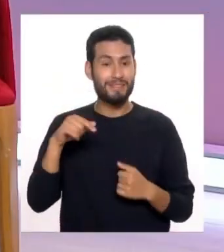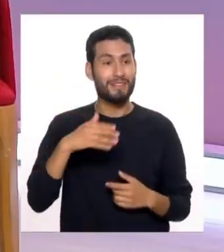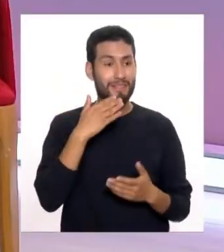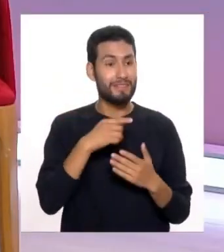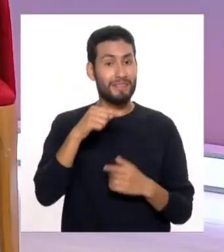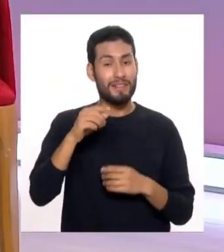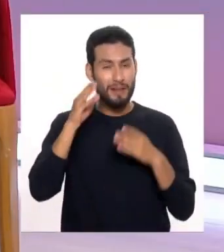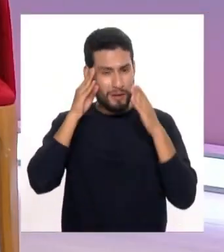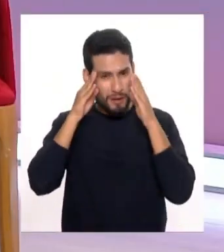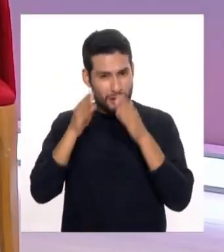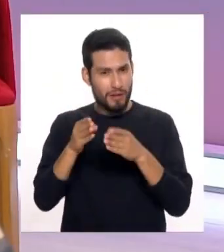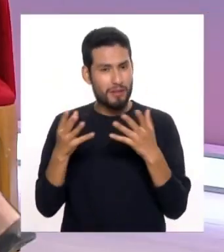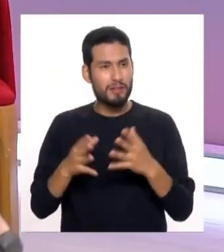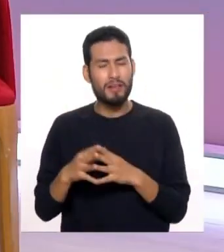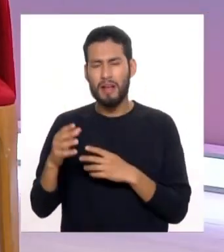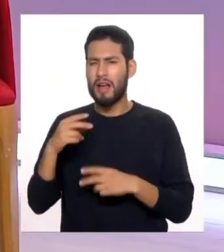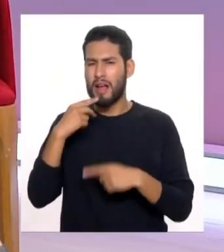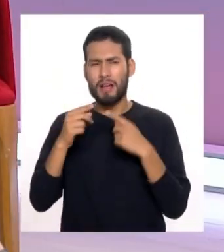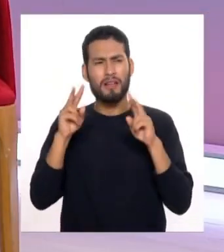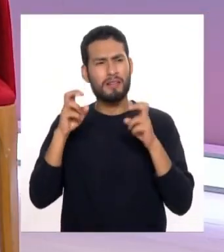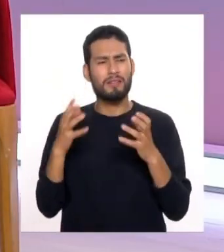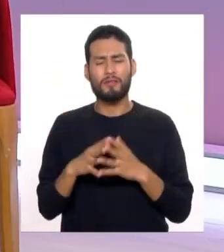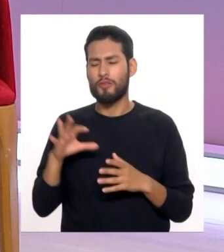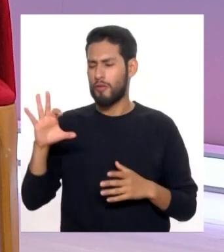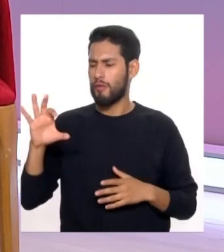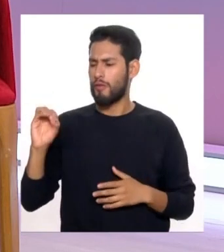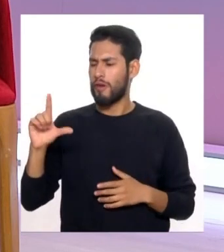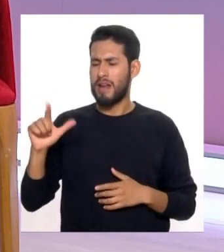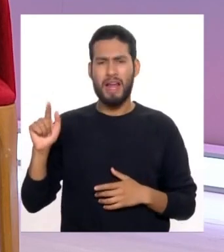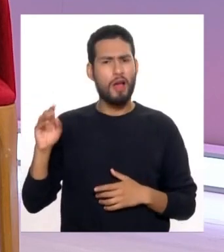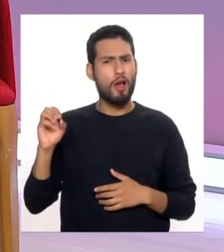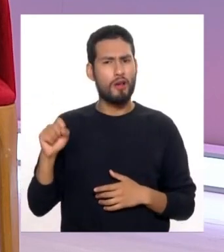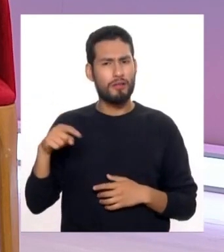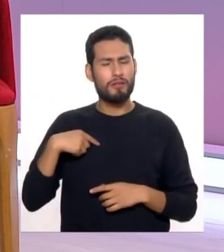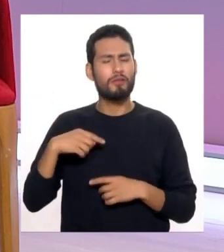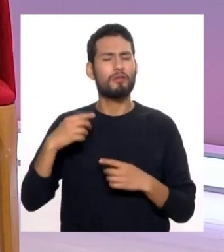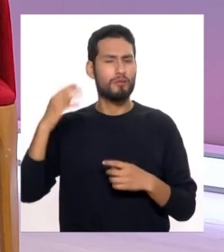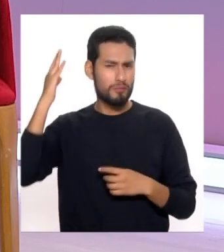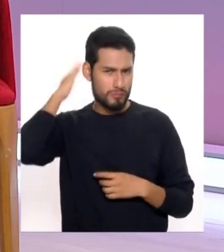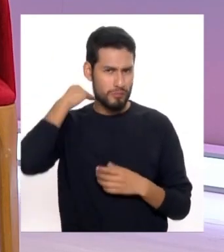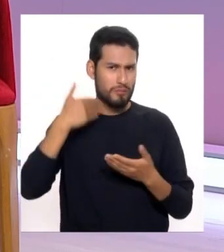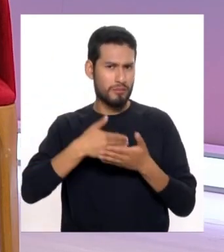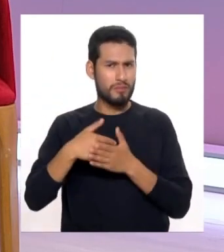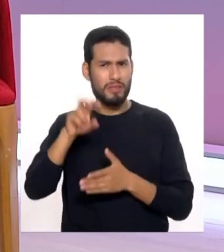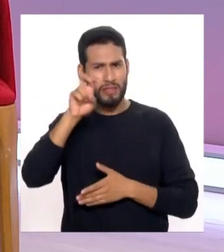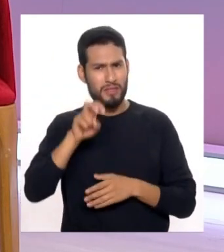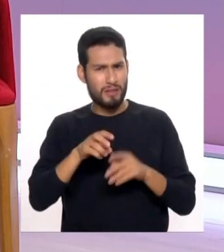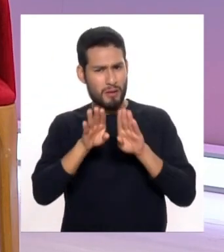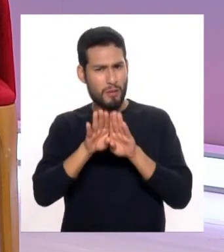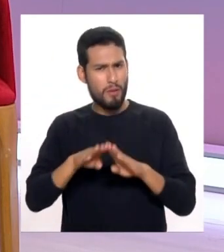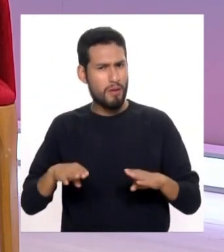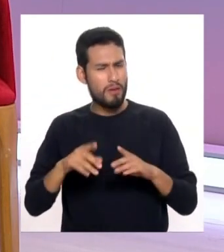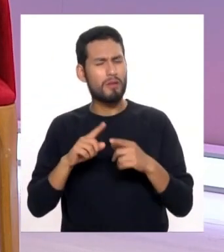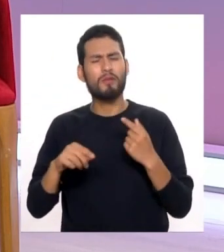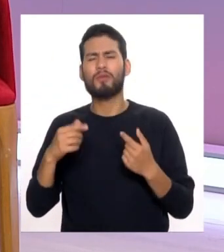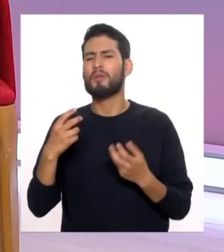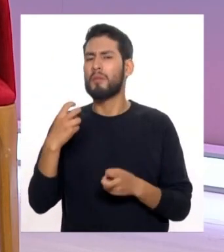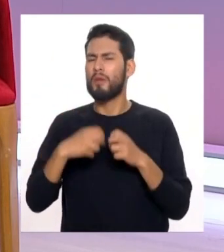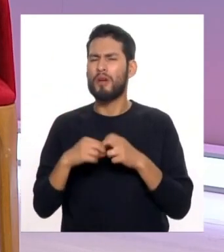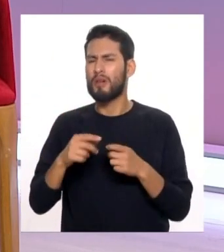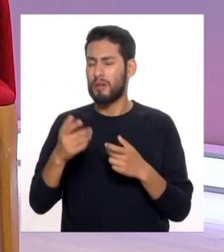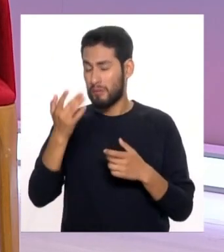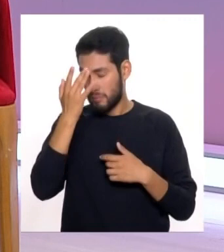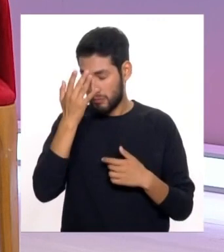ya enfocándonos, hablando de los folatos, de la espina bífida, de este mielomeningocele, que es una